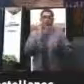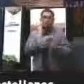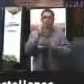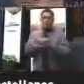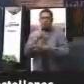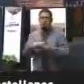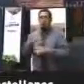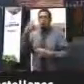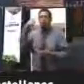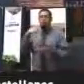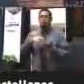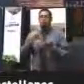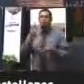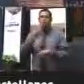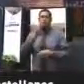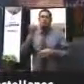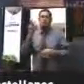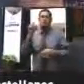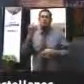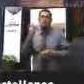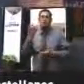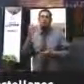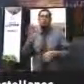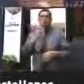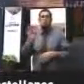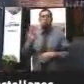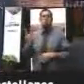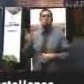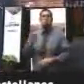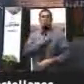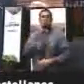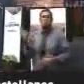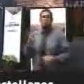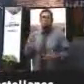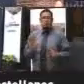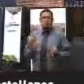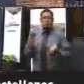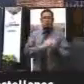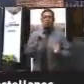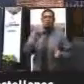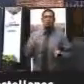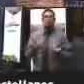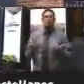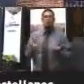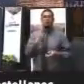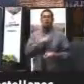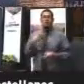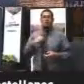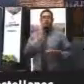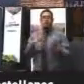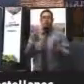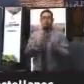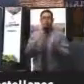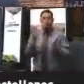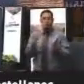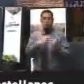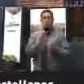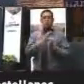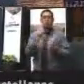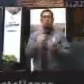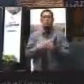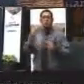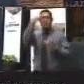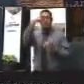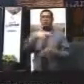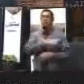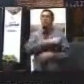otros 220 si fuera necesario, porque no es un instrumento al que se le tenga que rendir culto, debe ser un instrumento que le sirva a la nación